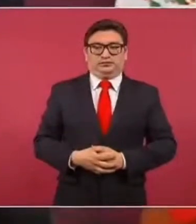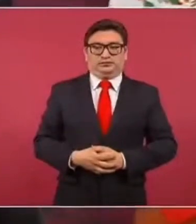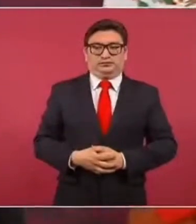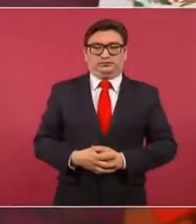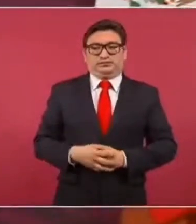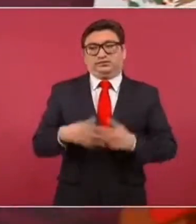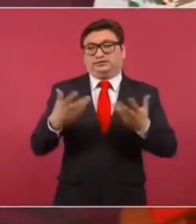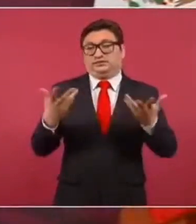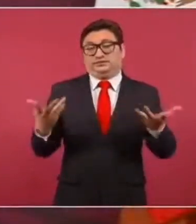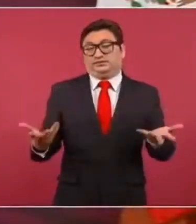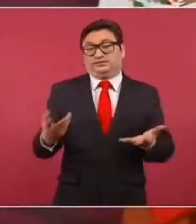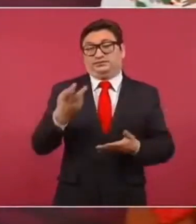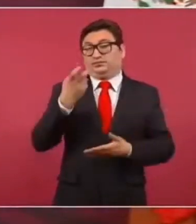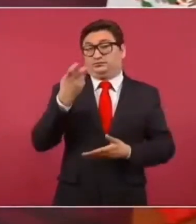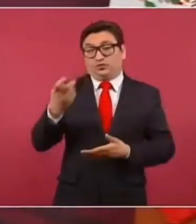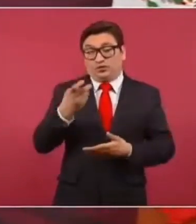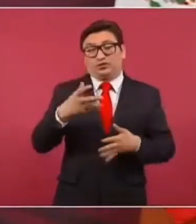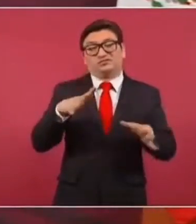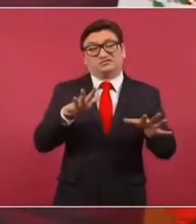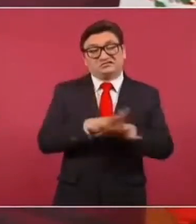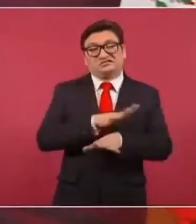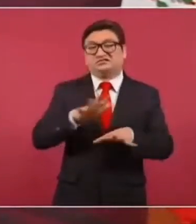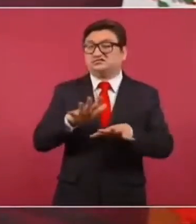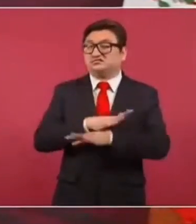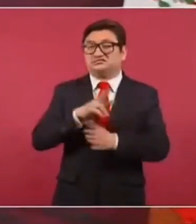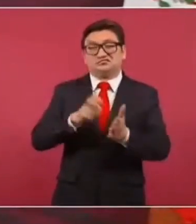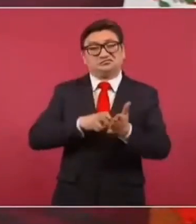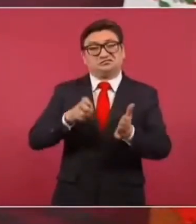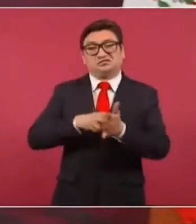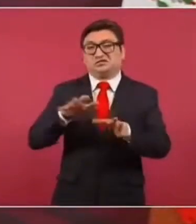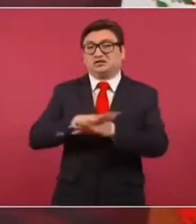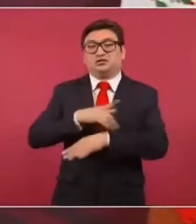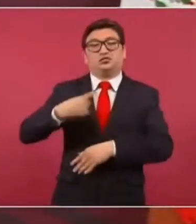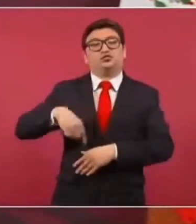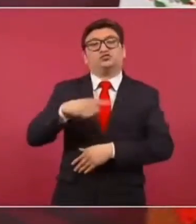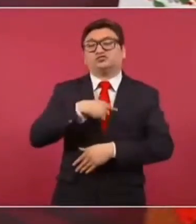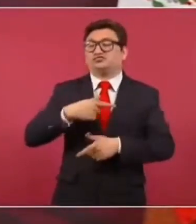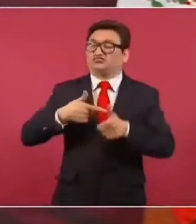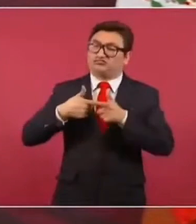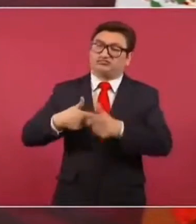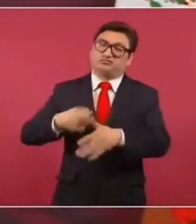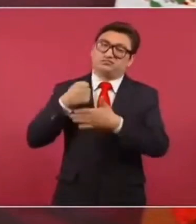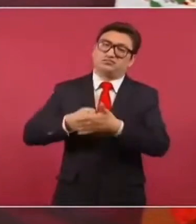tienen que llevarse a cabo los cambios y vamos a seguir insistiendo. No puede haber